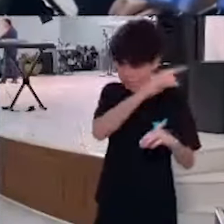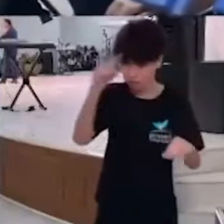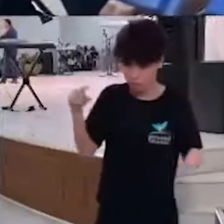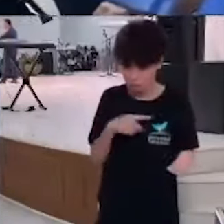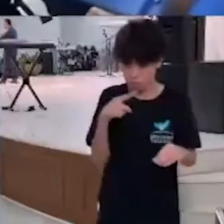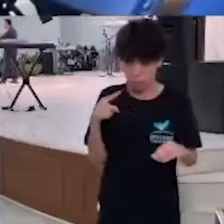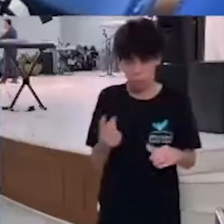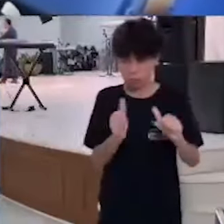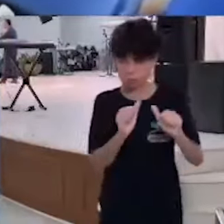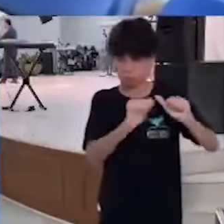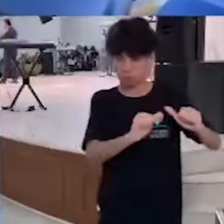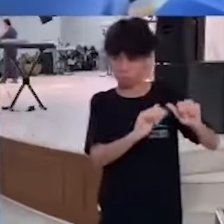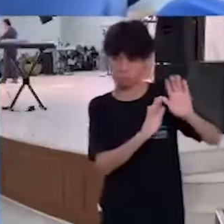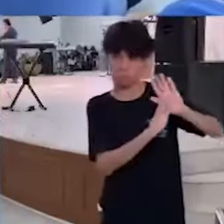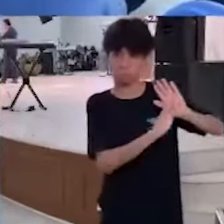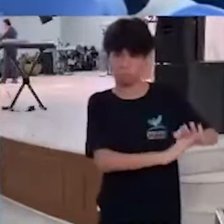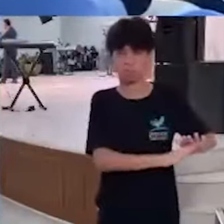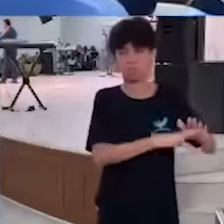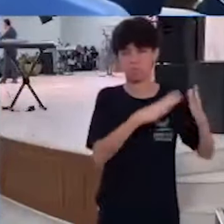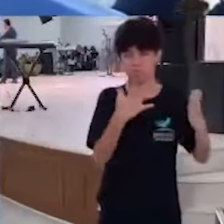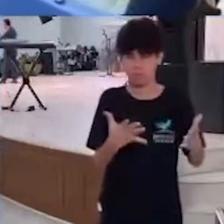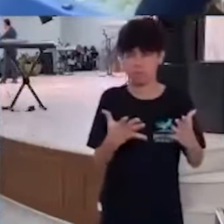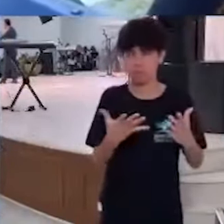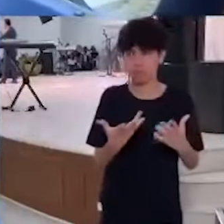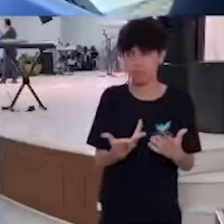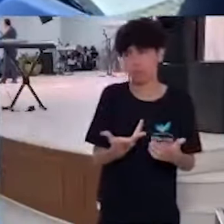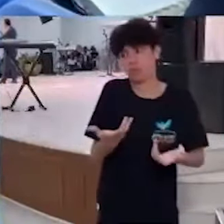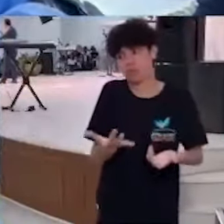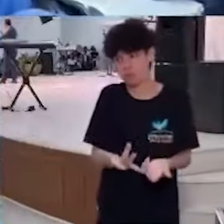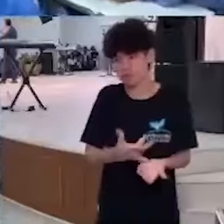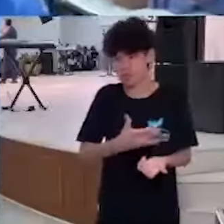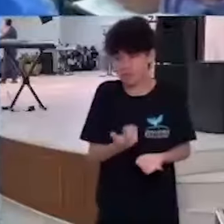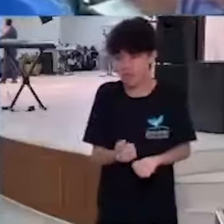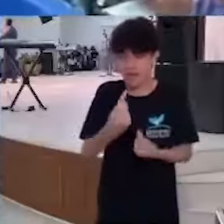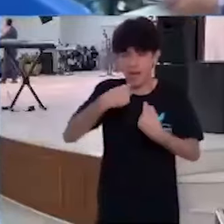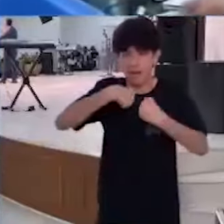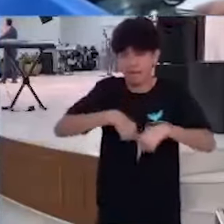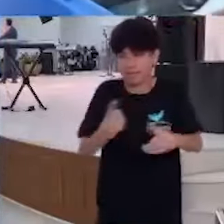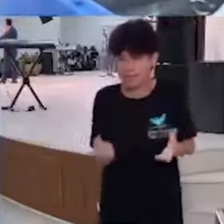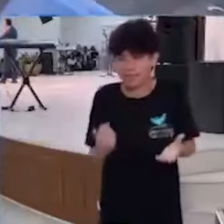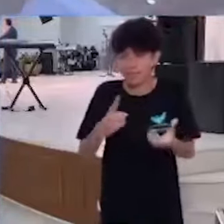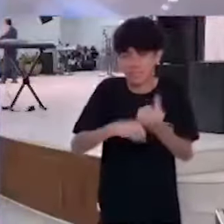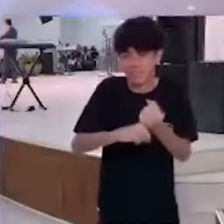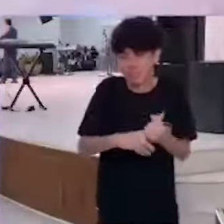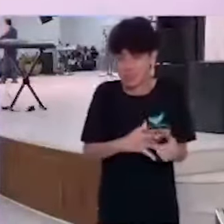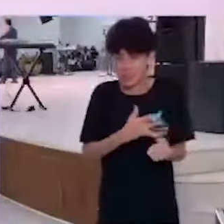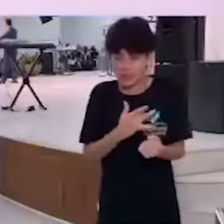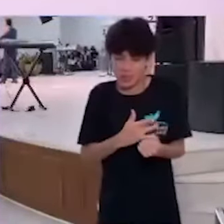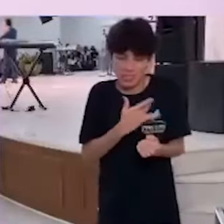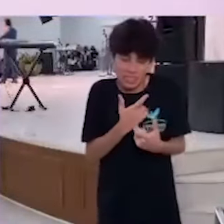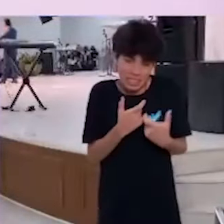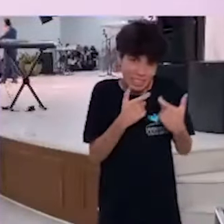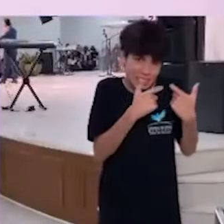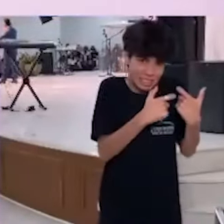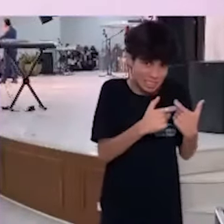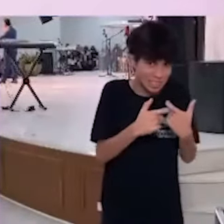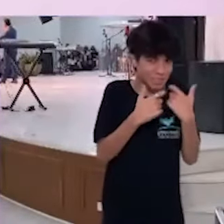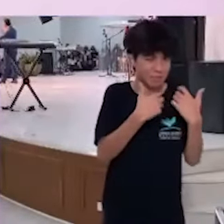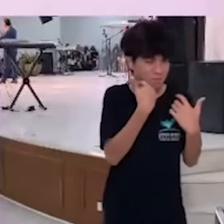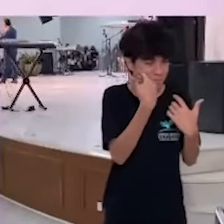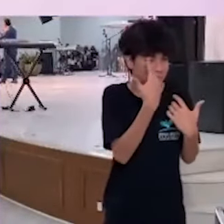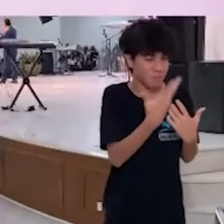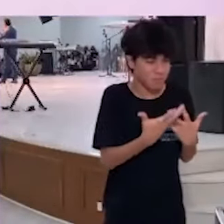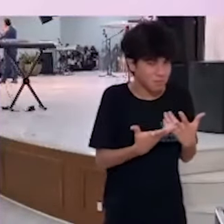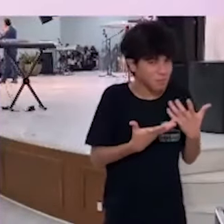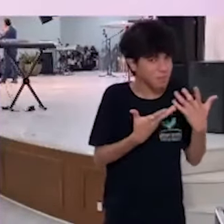está implícito el deseo natural de hacerlo o de cometer ese pecado.